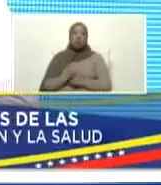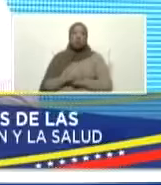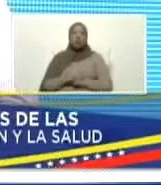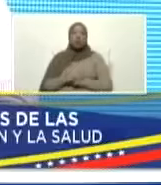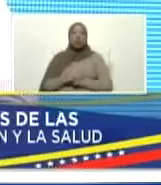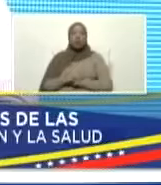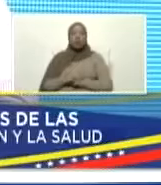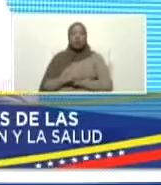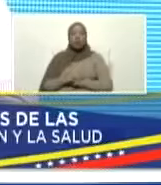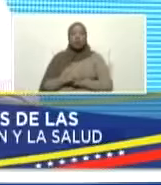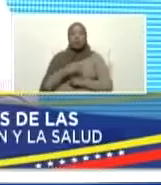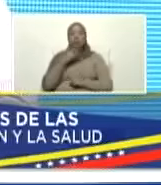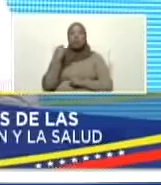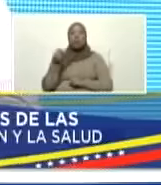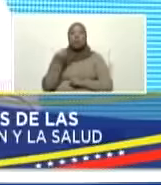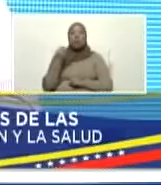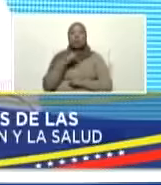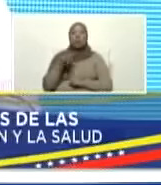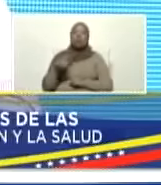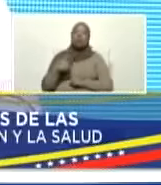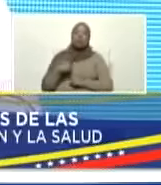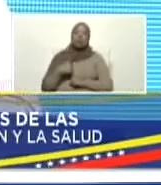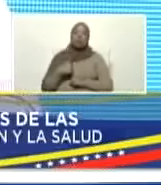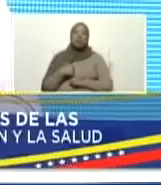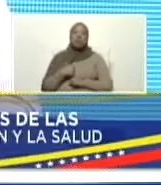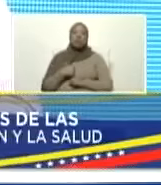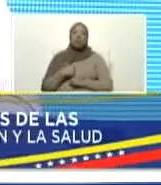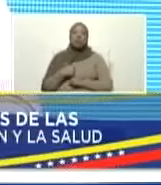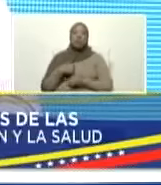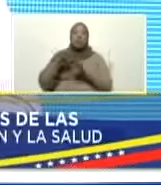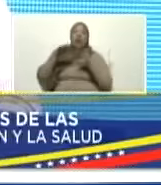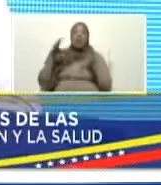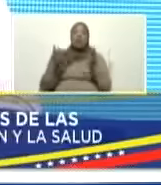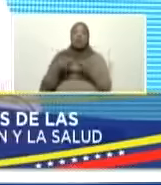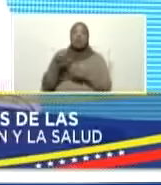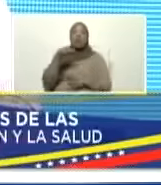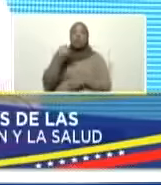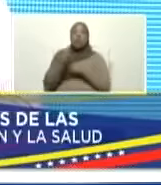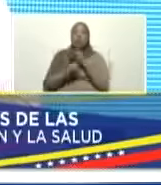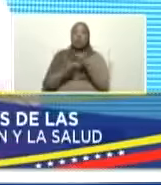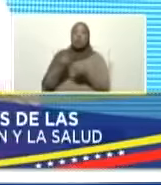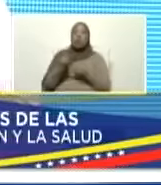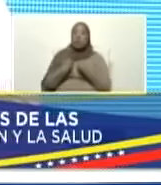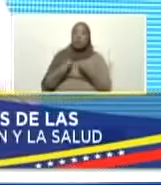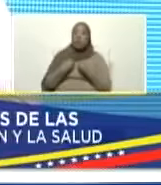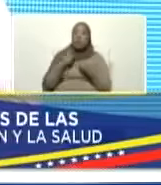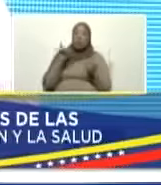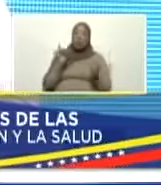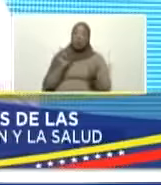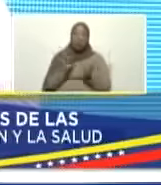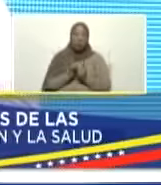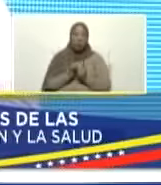Uno cuando está muy joven se come el mundo y no se da cuenta que la vida es corta.